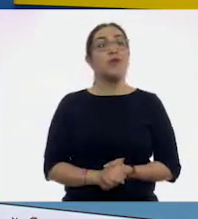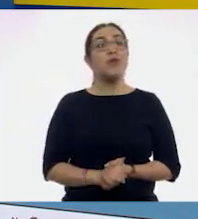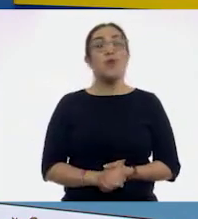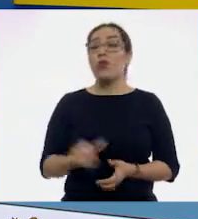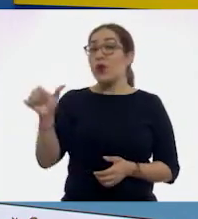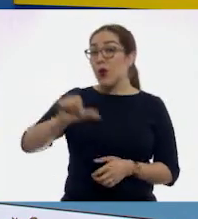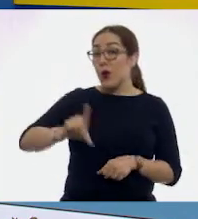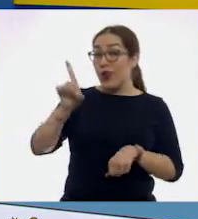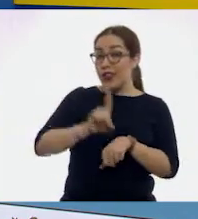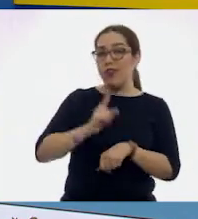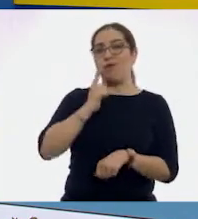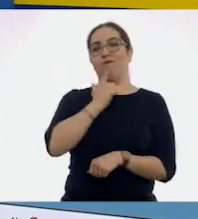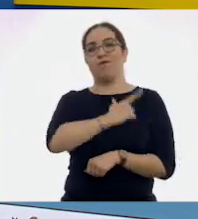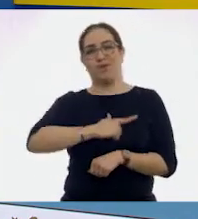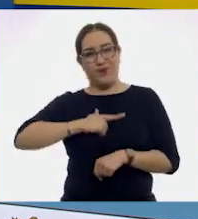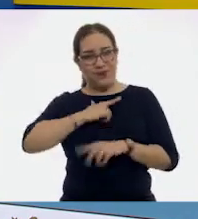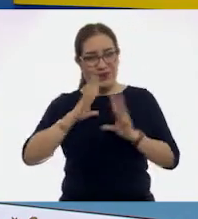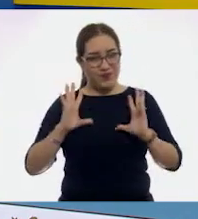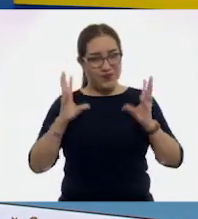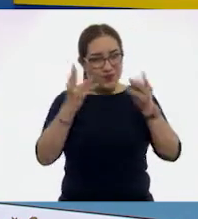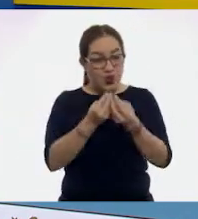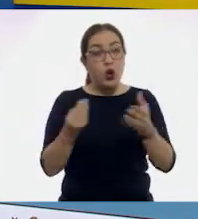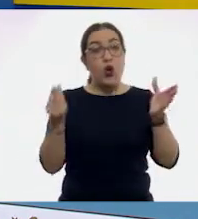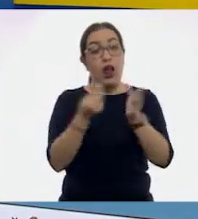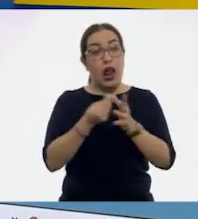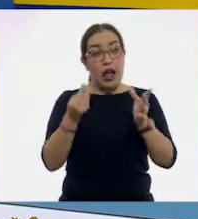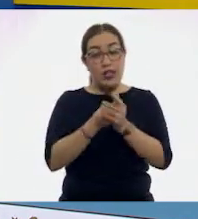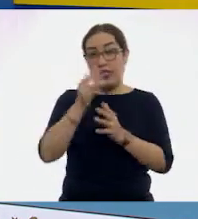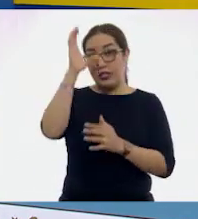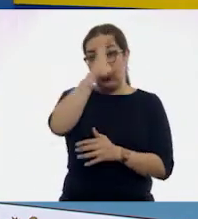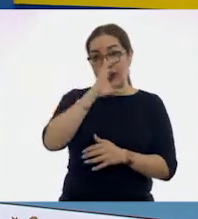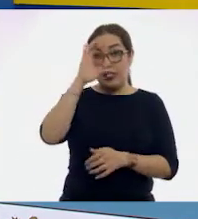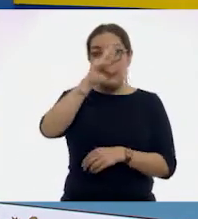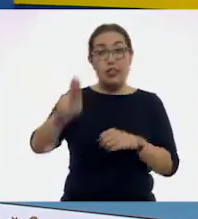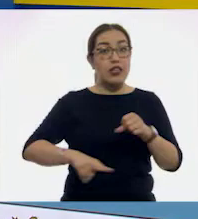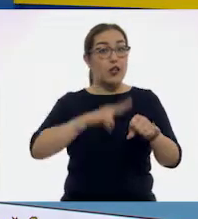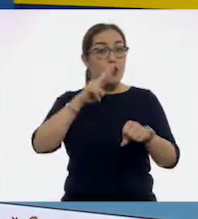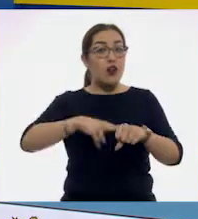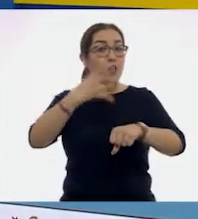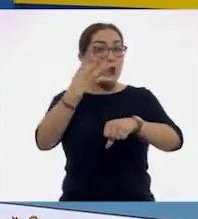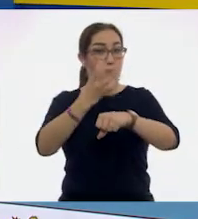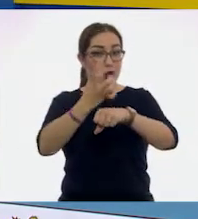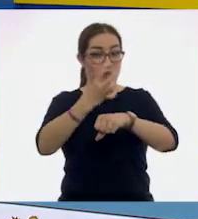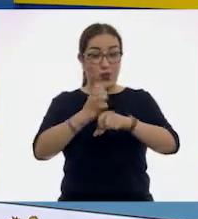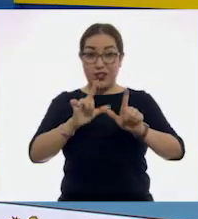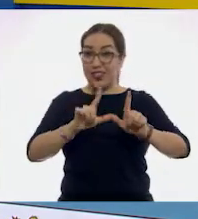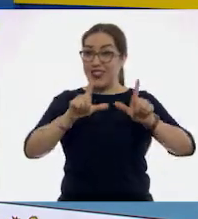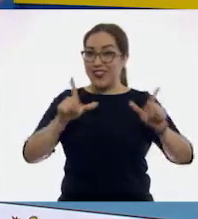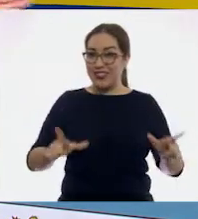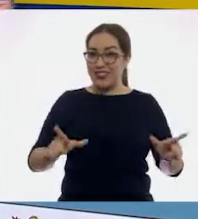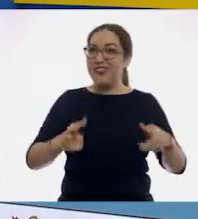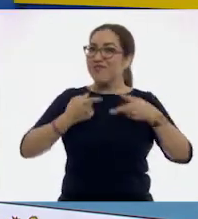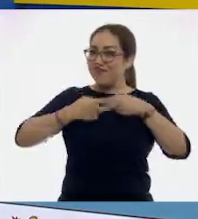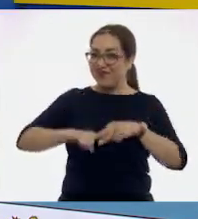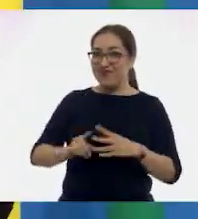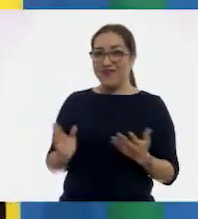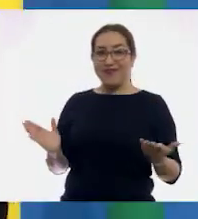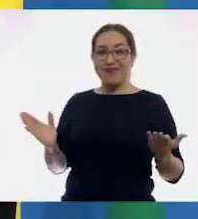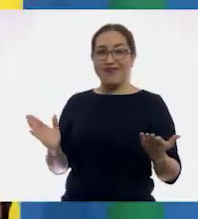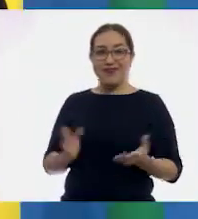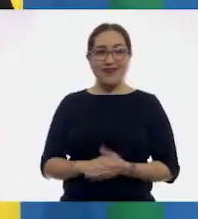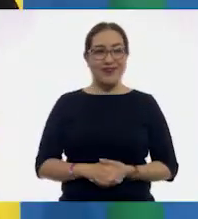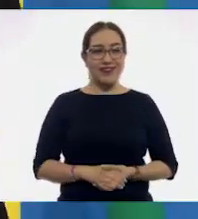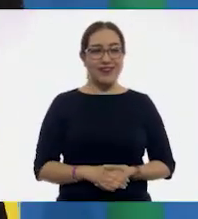el gusto de estar con ustedes en esta clase de Ciencias Naturales de cuarto grado. ¿Están listos? Pues, comenzamos.